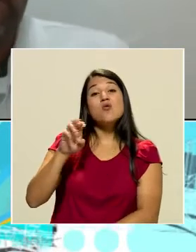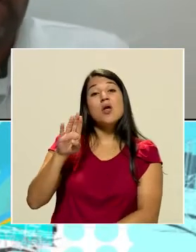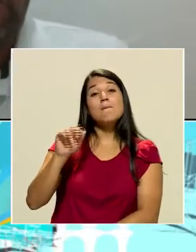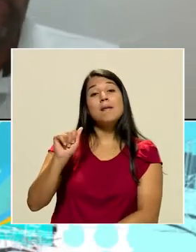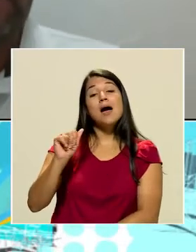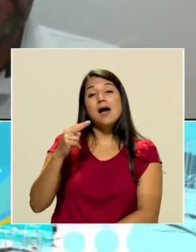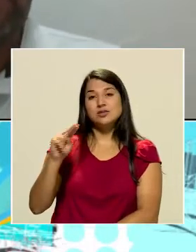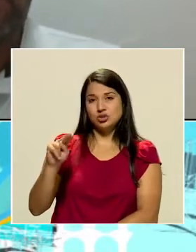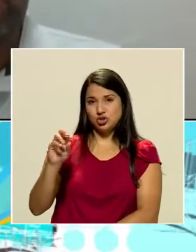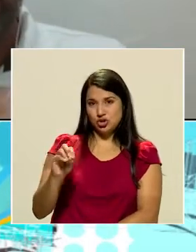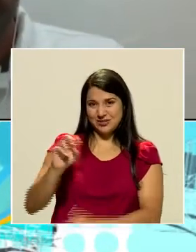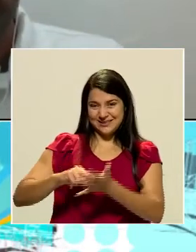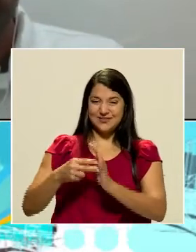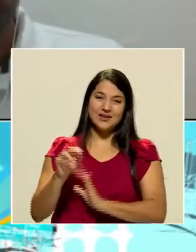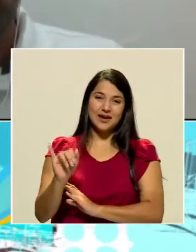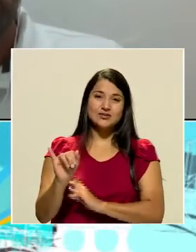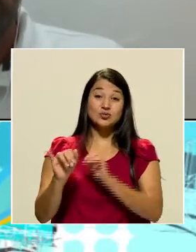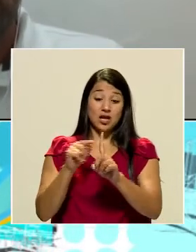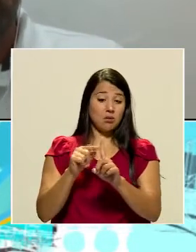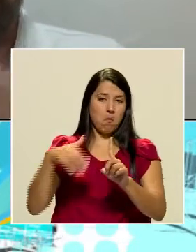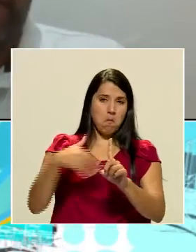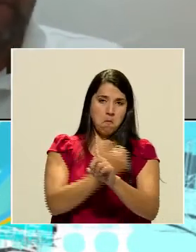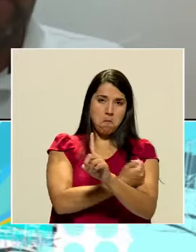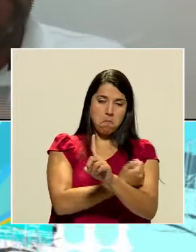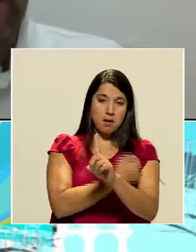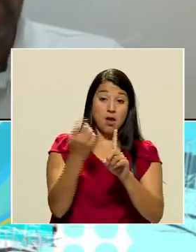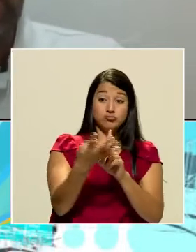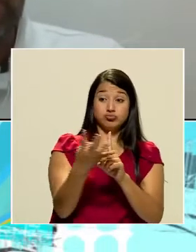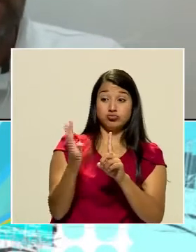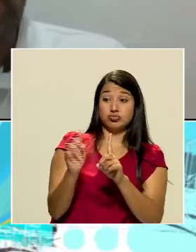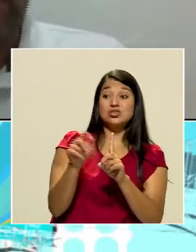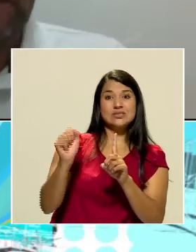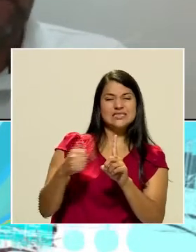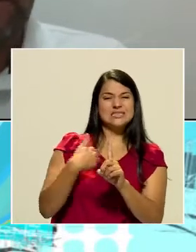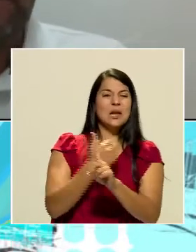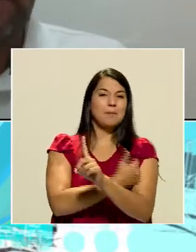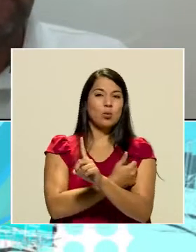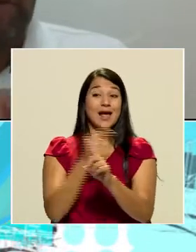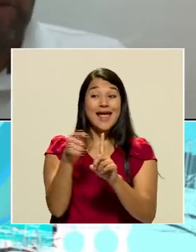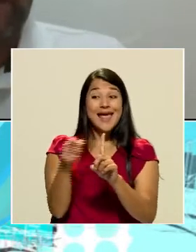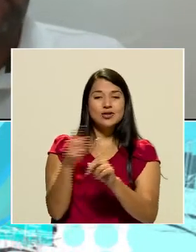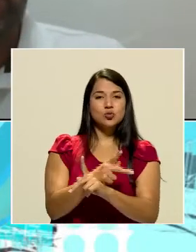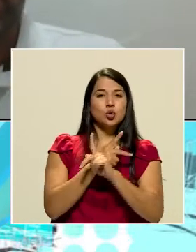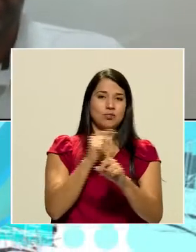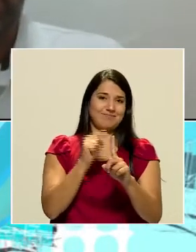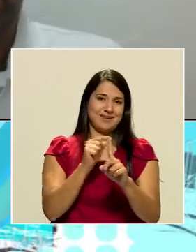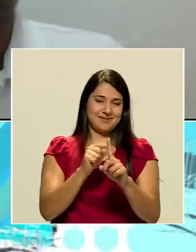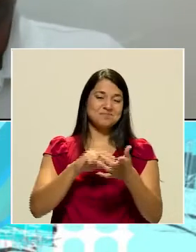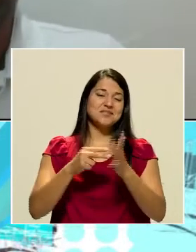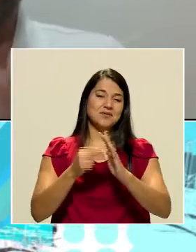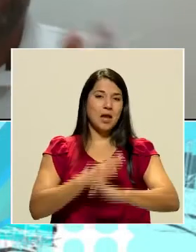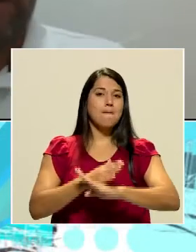que eso es lo que deseamos, porque no queremos enfermos ni muertos, y precisamente ya hemos visto que